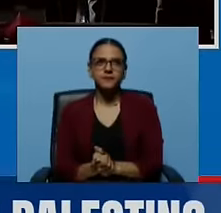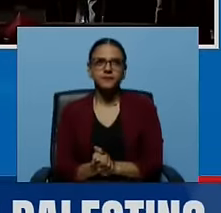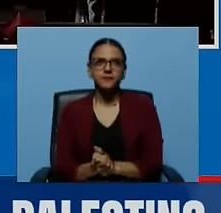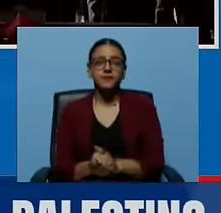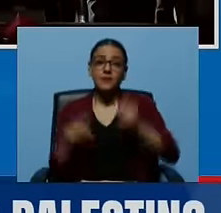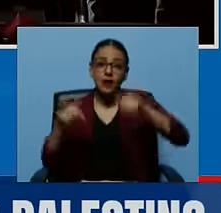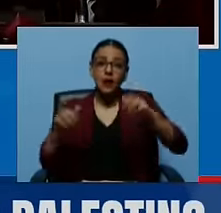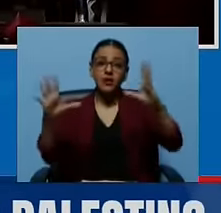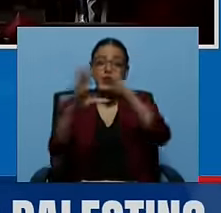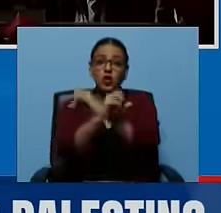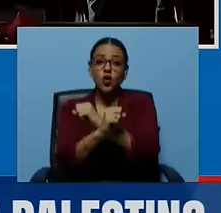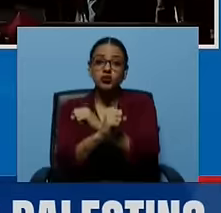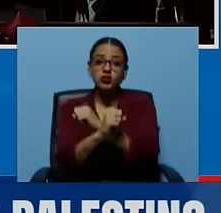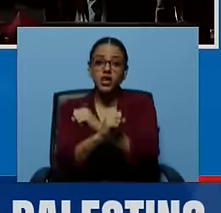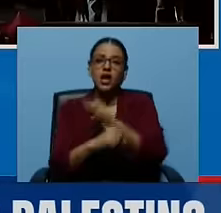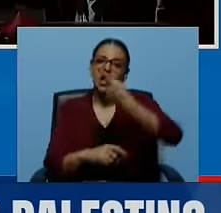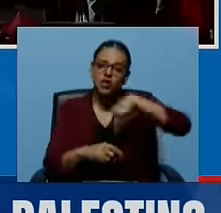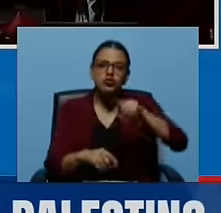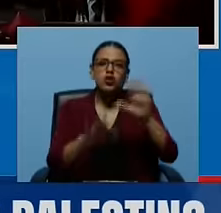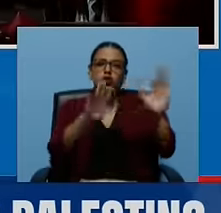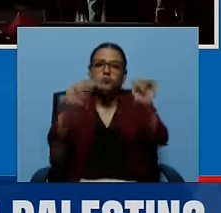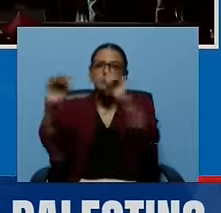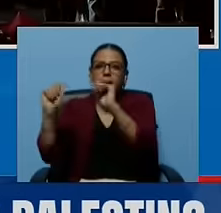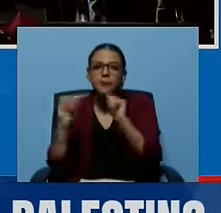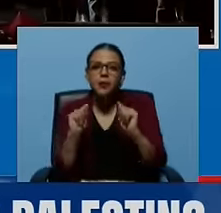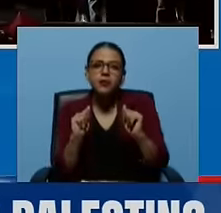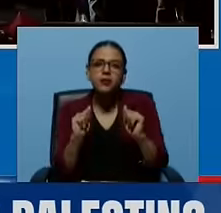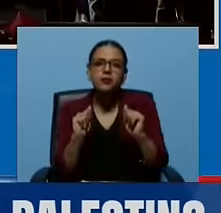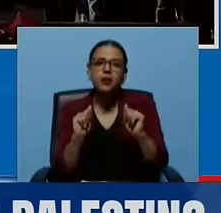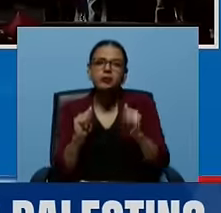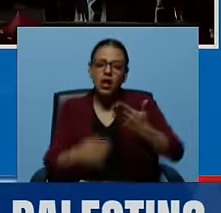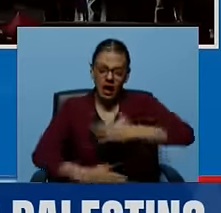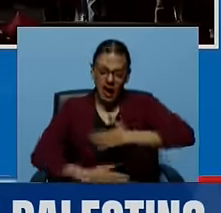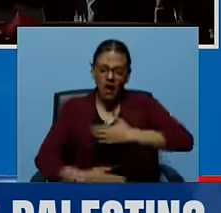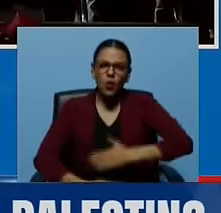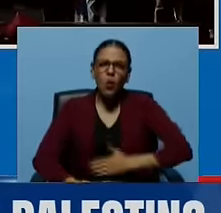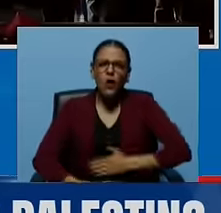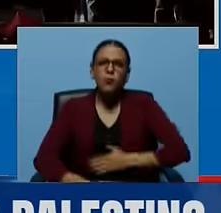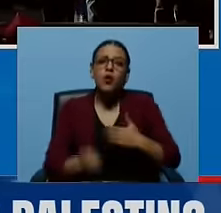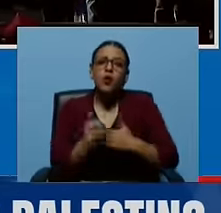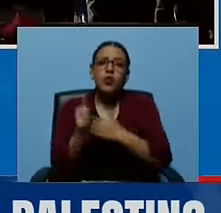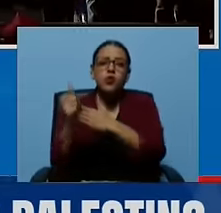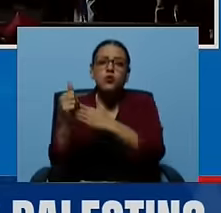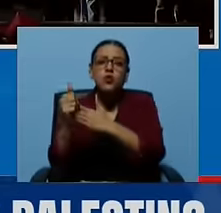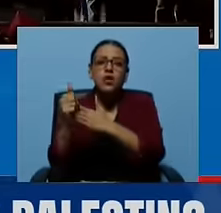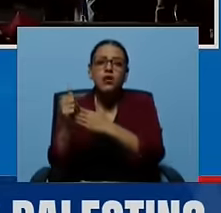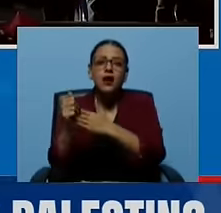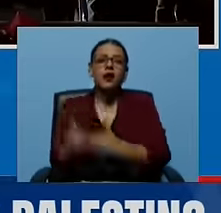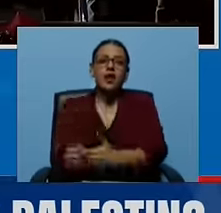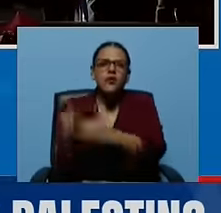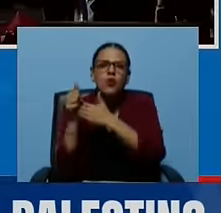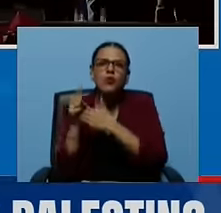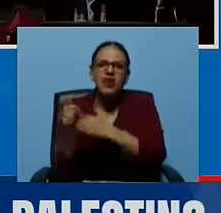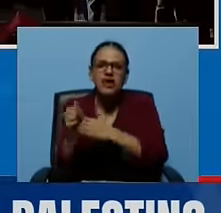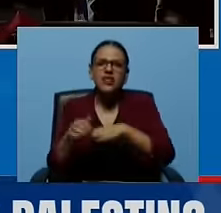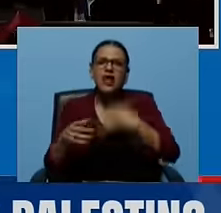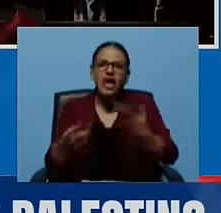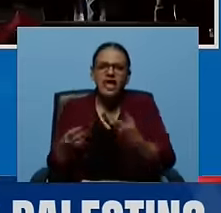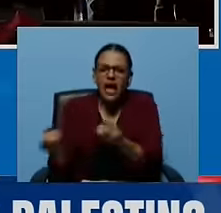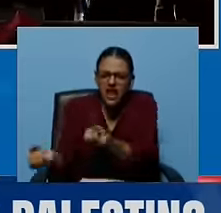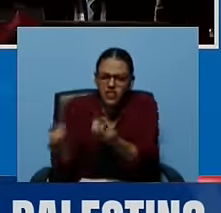Esta noche despedimos el cuerpo de un líder que